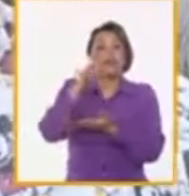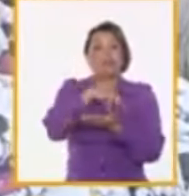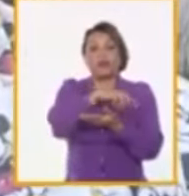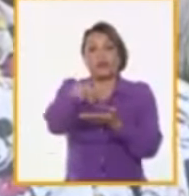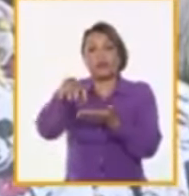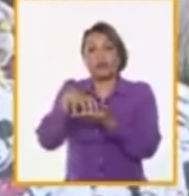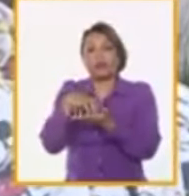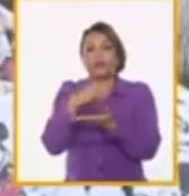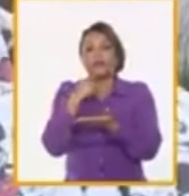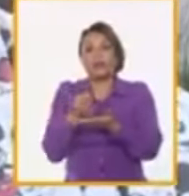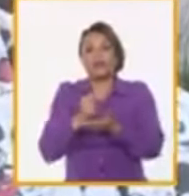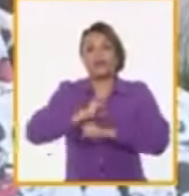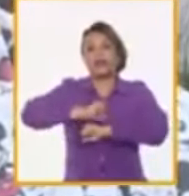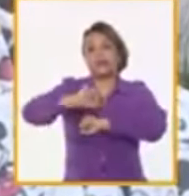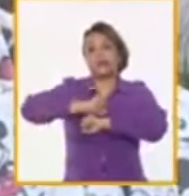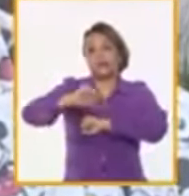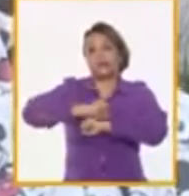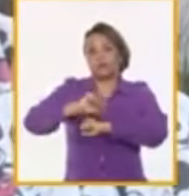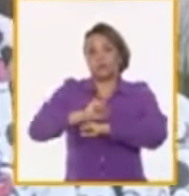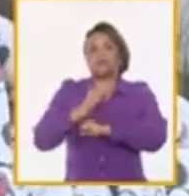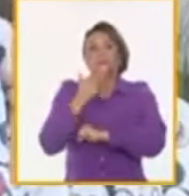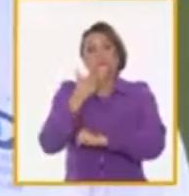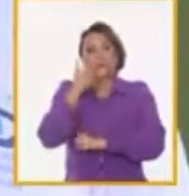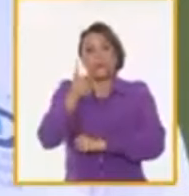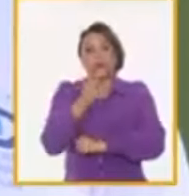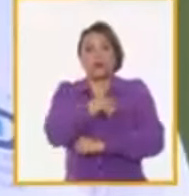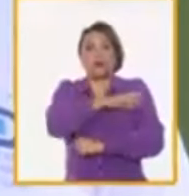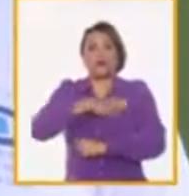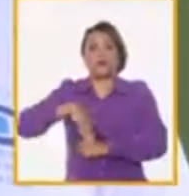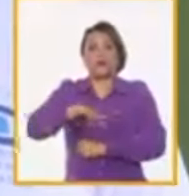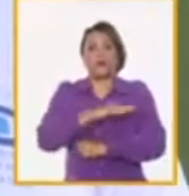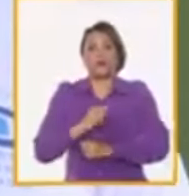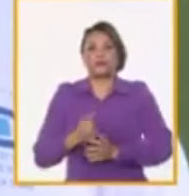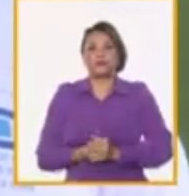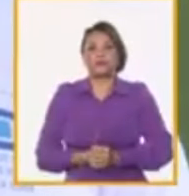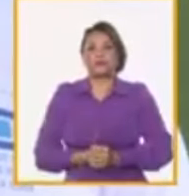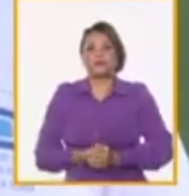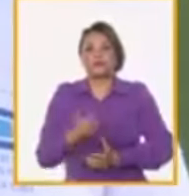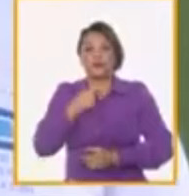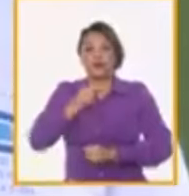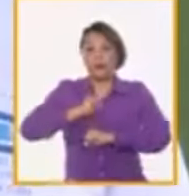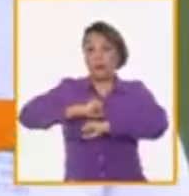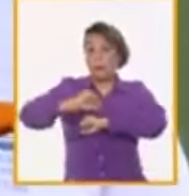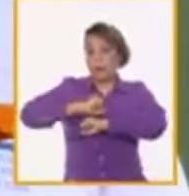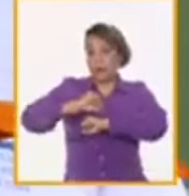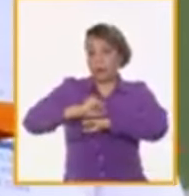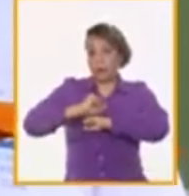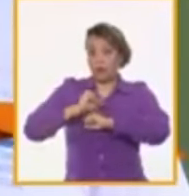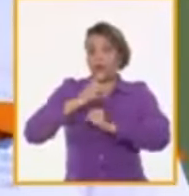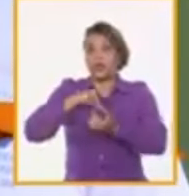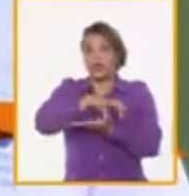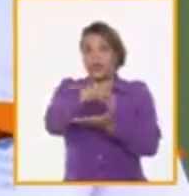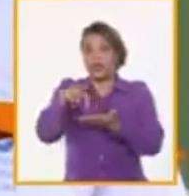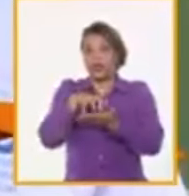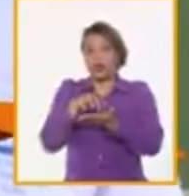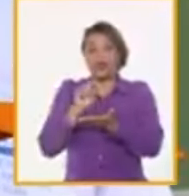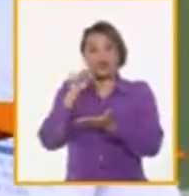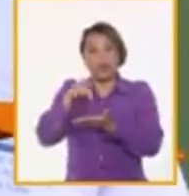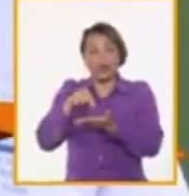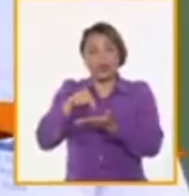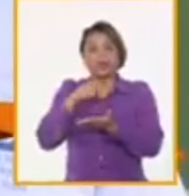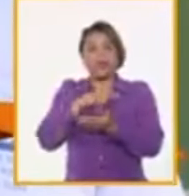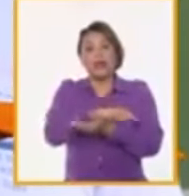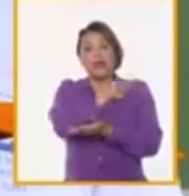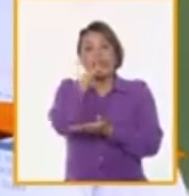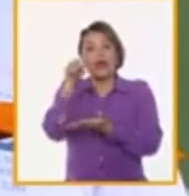llegue el agua y la presión necesaria a cada uno de estos pobladores. Podemos poner la presión que existe en el anillo de la ciudad de los trasvases de los tres sistemas hasta la zona más